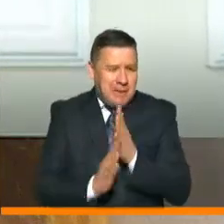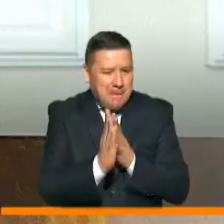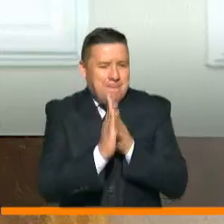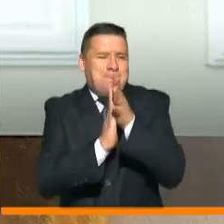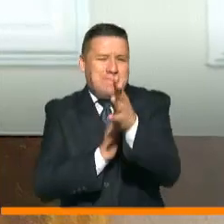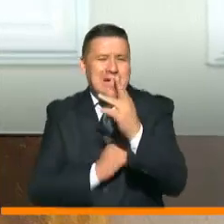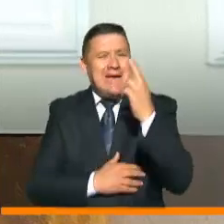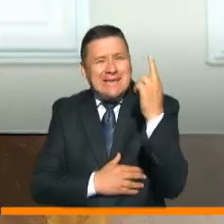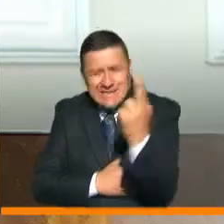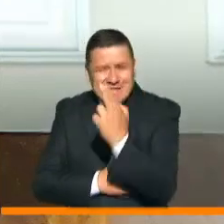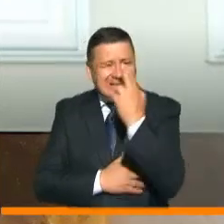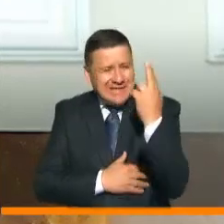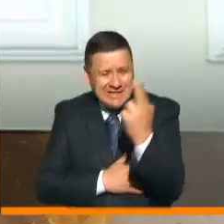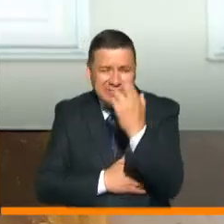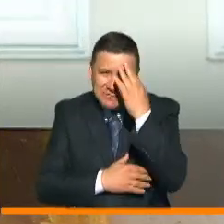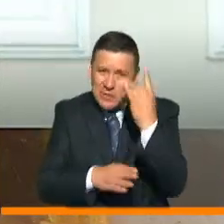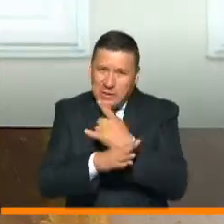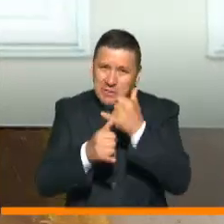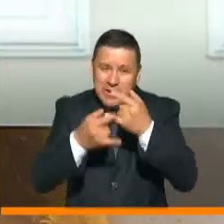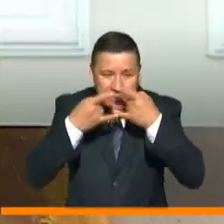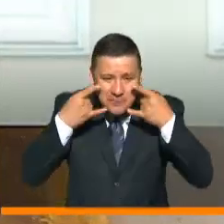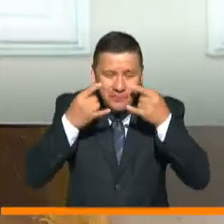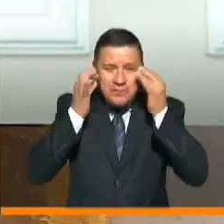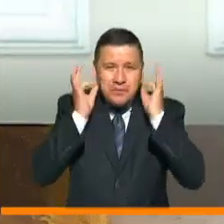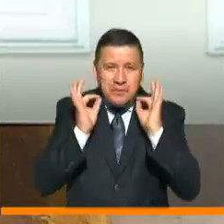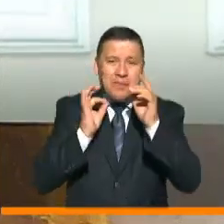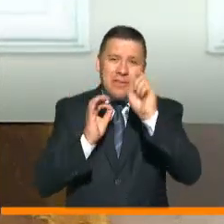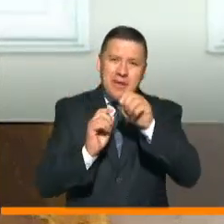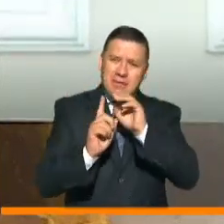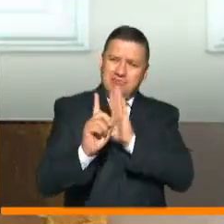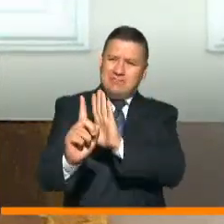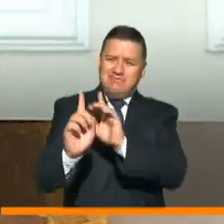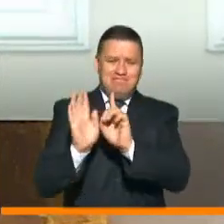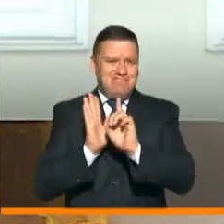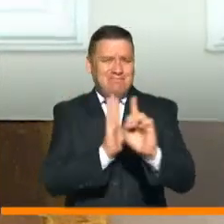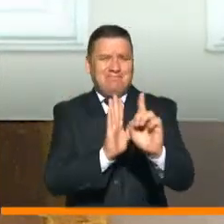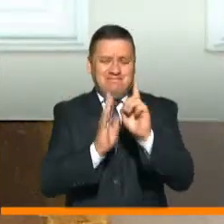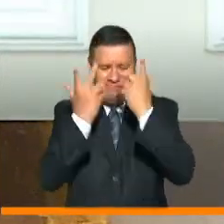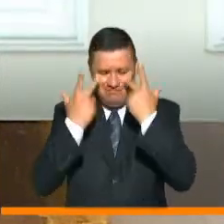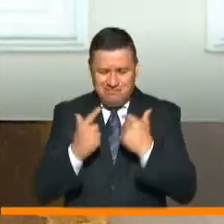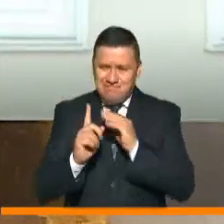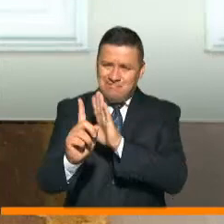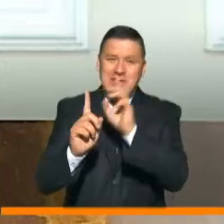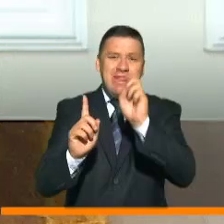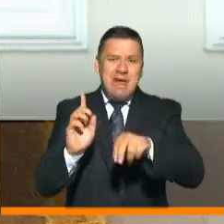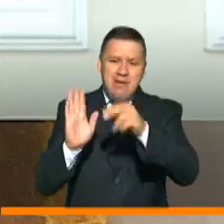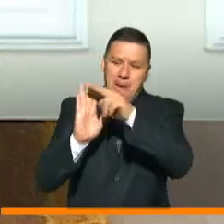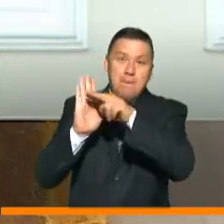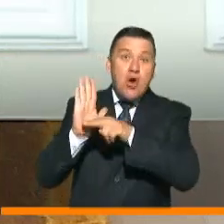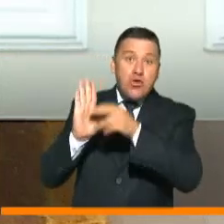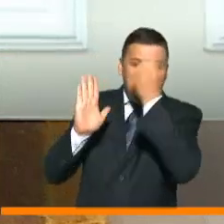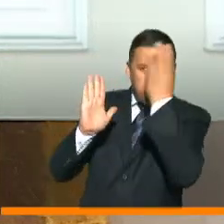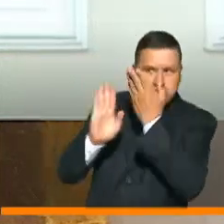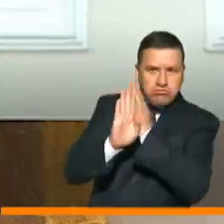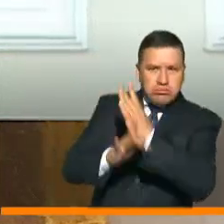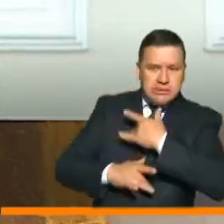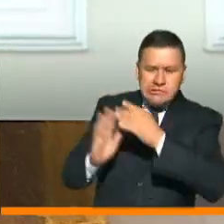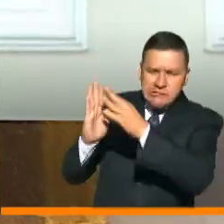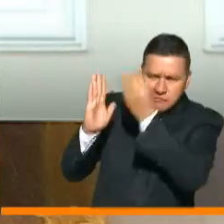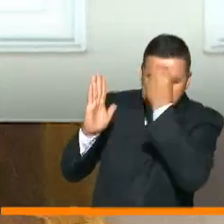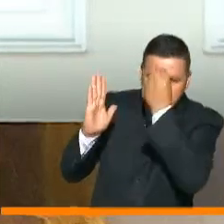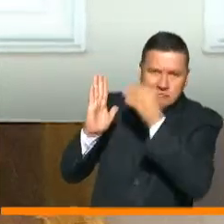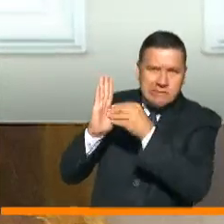mensaje incesante del uso del tapabocas, el distanciamiento físico, seguir los protocolos de bioseguridad y evitar